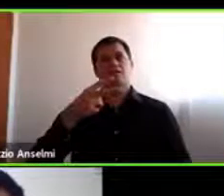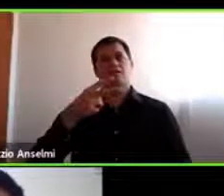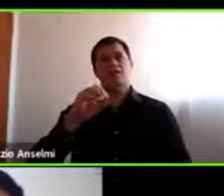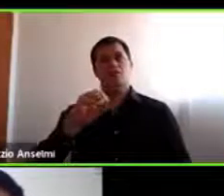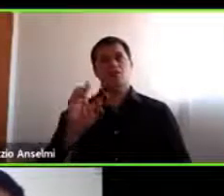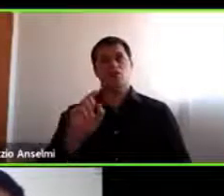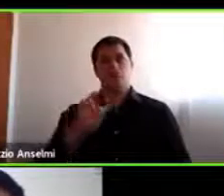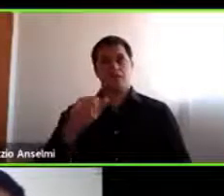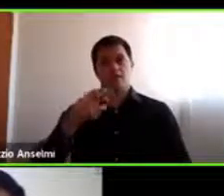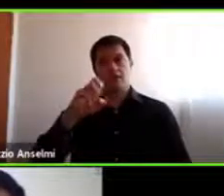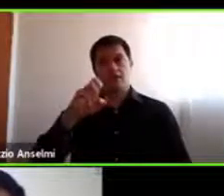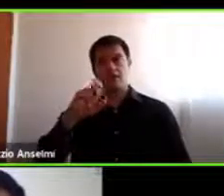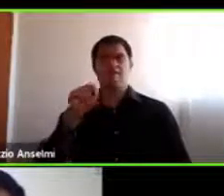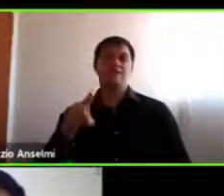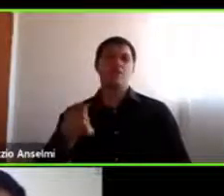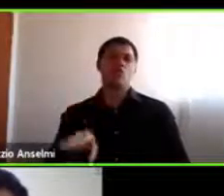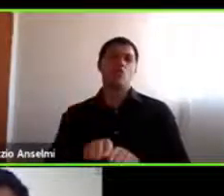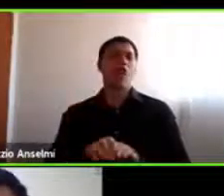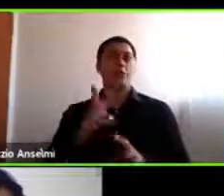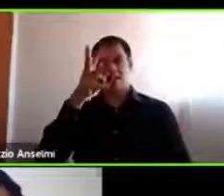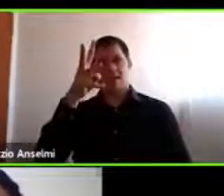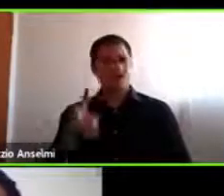necesariamente dentro del modelo del juego